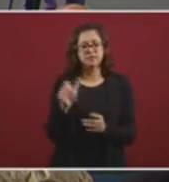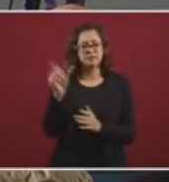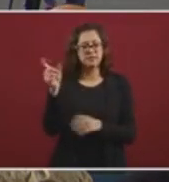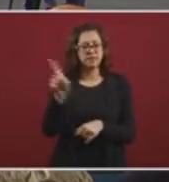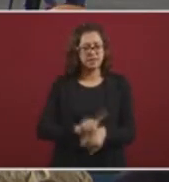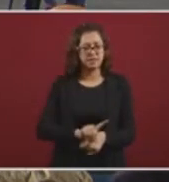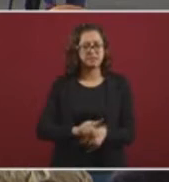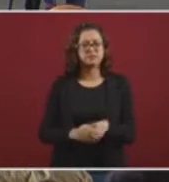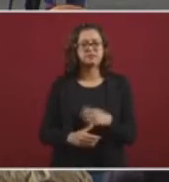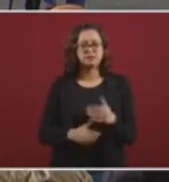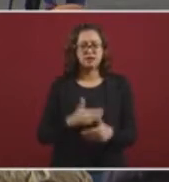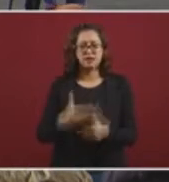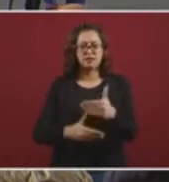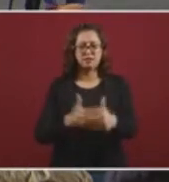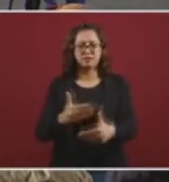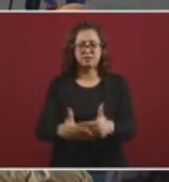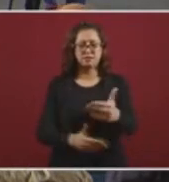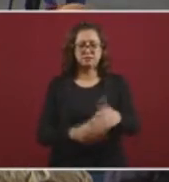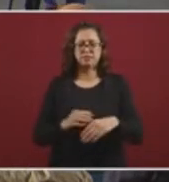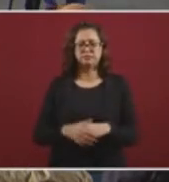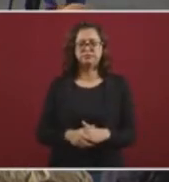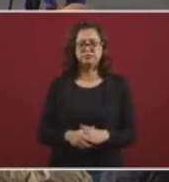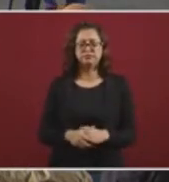Y es también así,